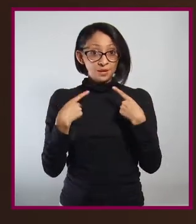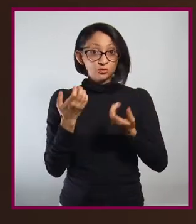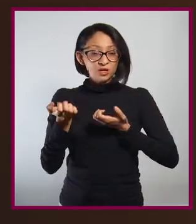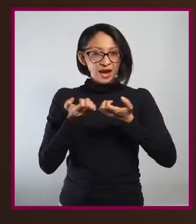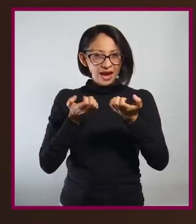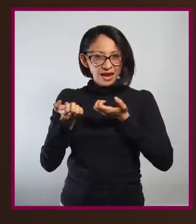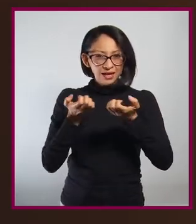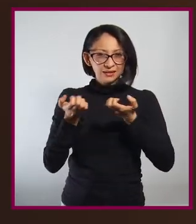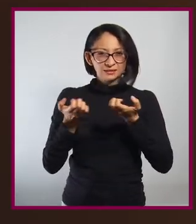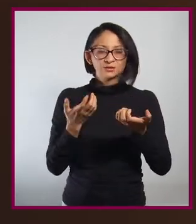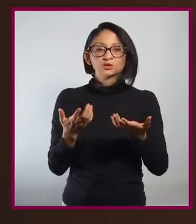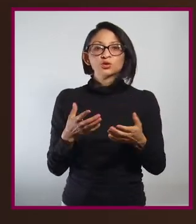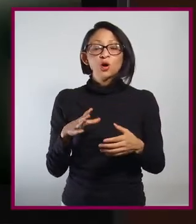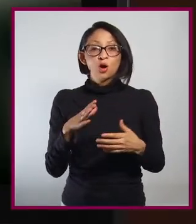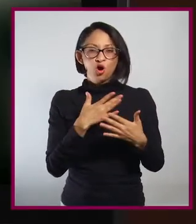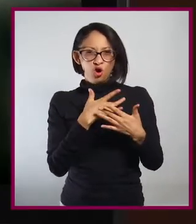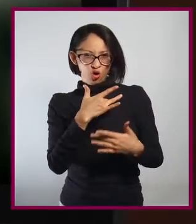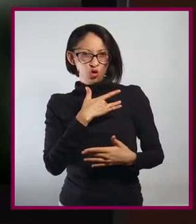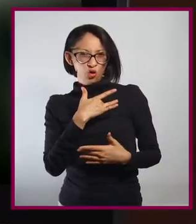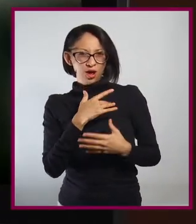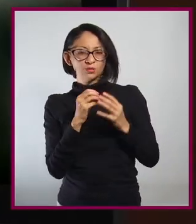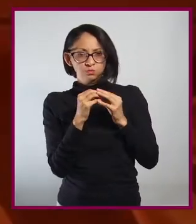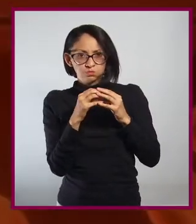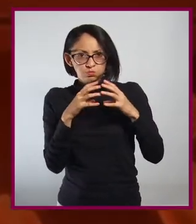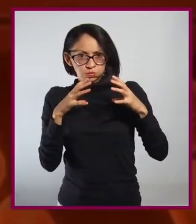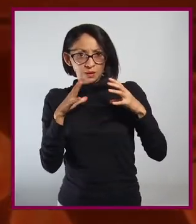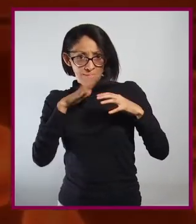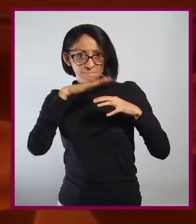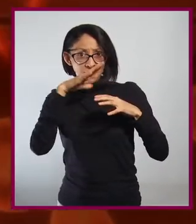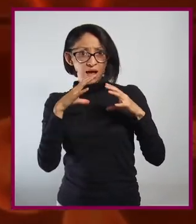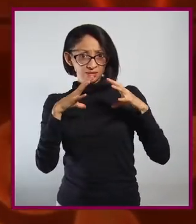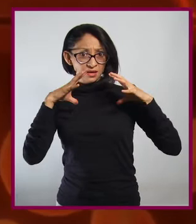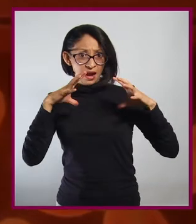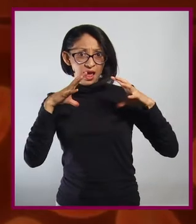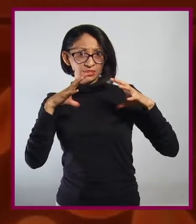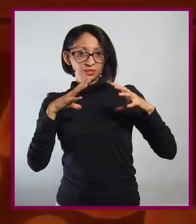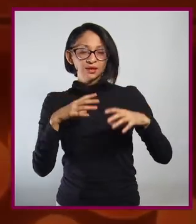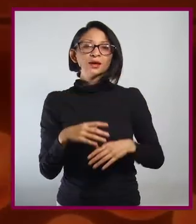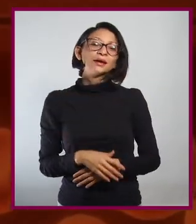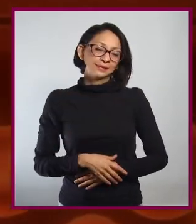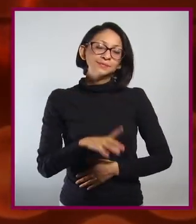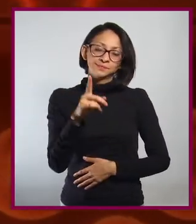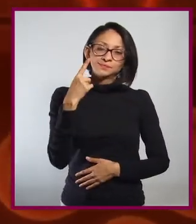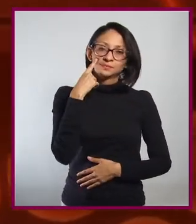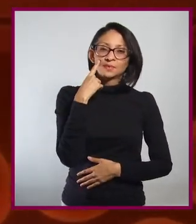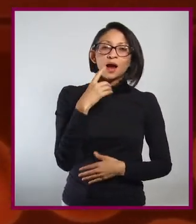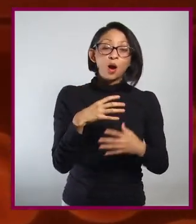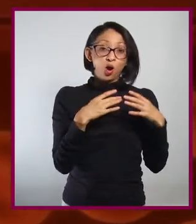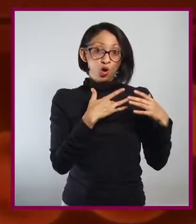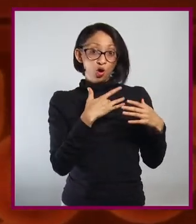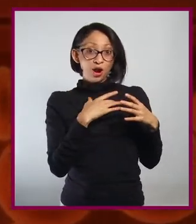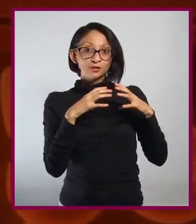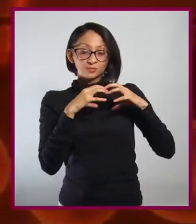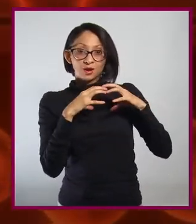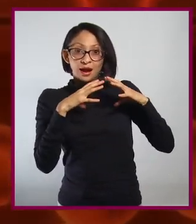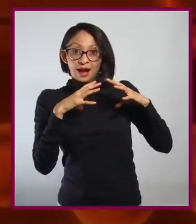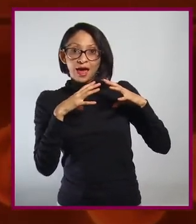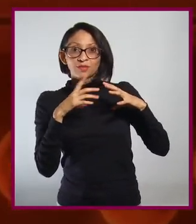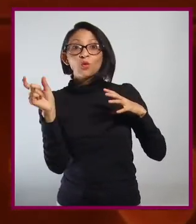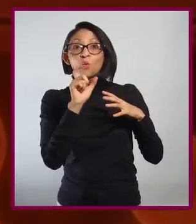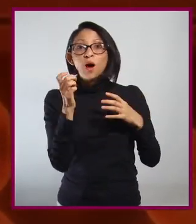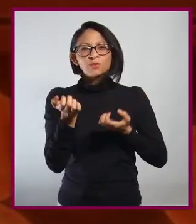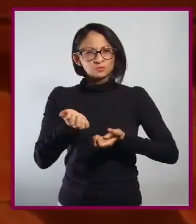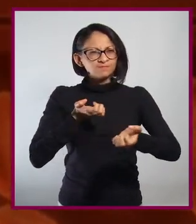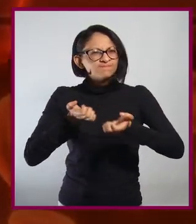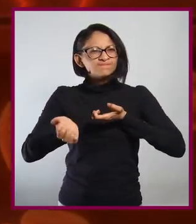rendimiento desarrollan un corazón más grande? El músculo que compone el corazón, igual que cualquier otro músculo,